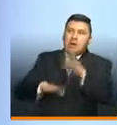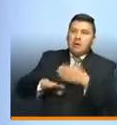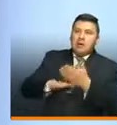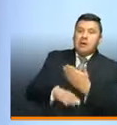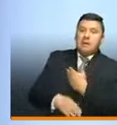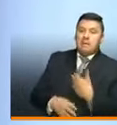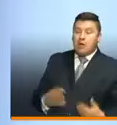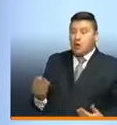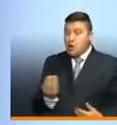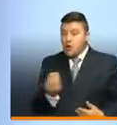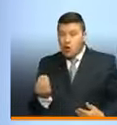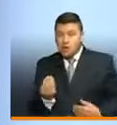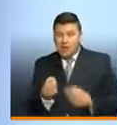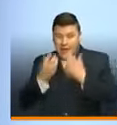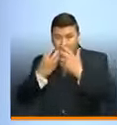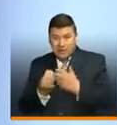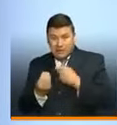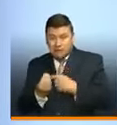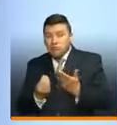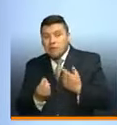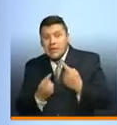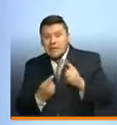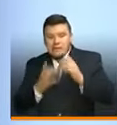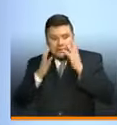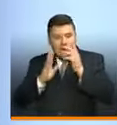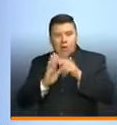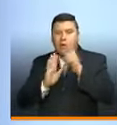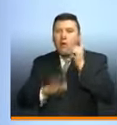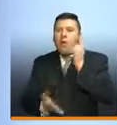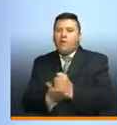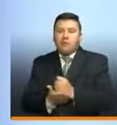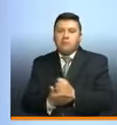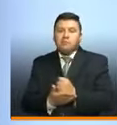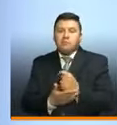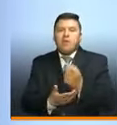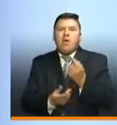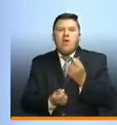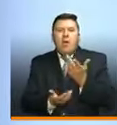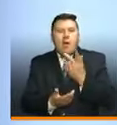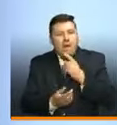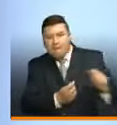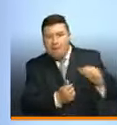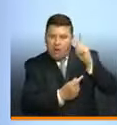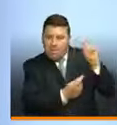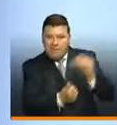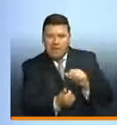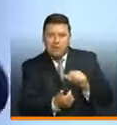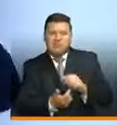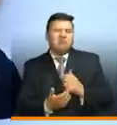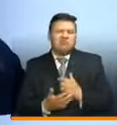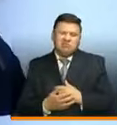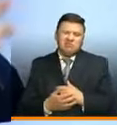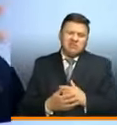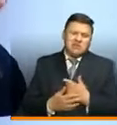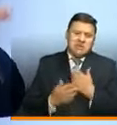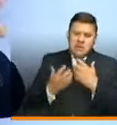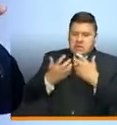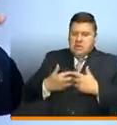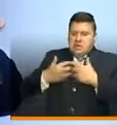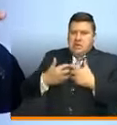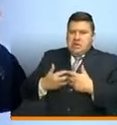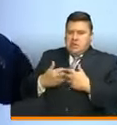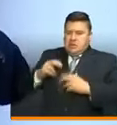presidenta del Consejo Gremial, y allí hemos hablado de la posibilidad de tener unos subsidios cruzados. ¿En qué consisten? Pues para una empresa el